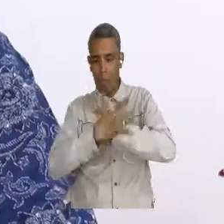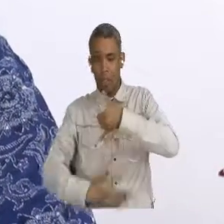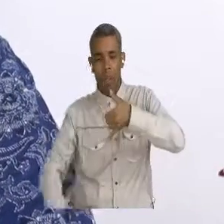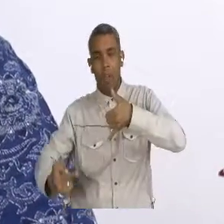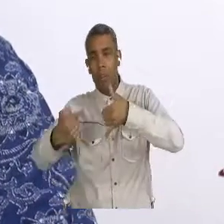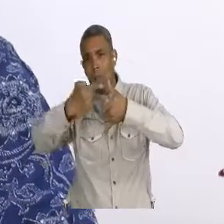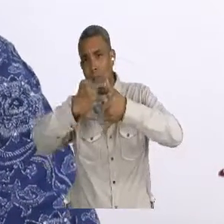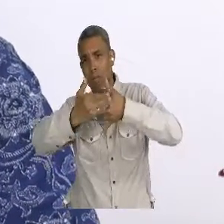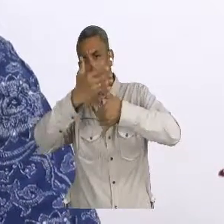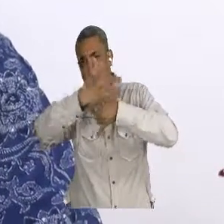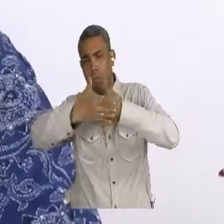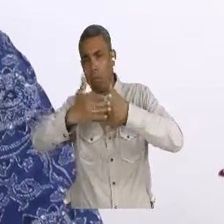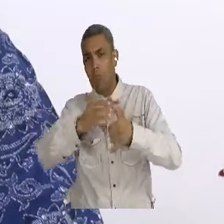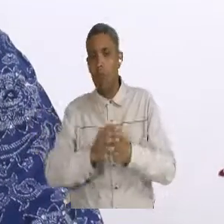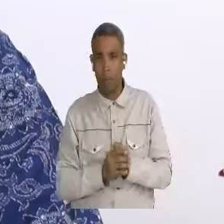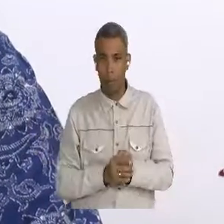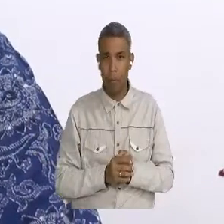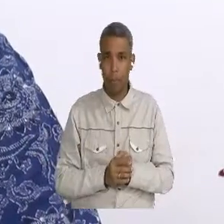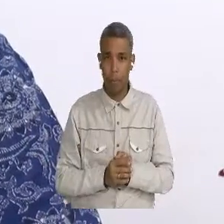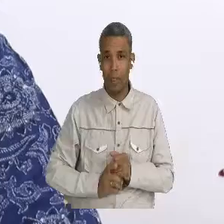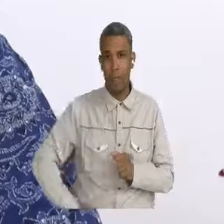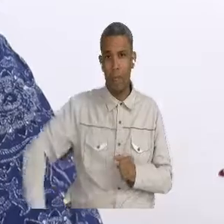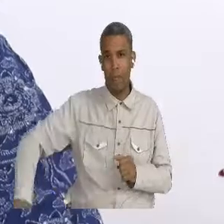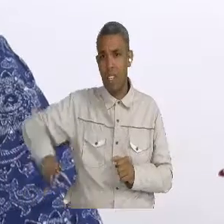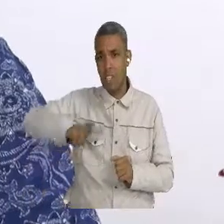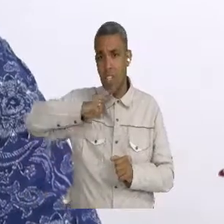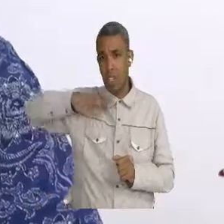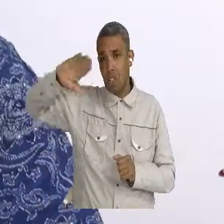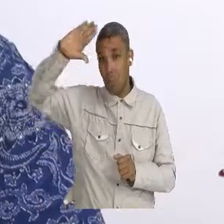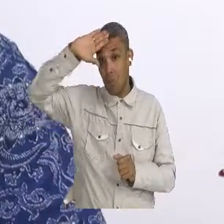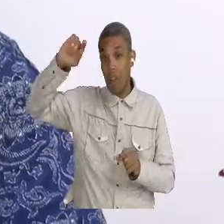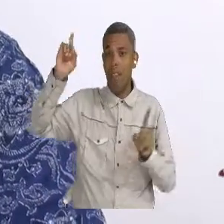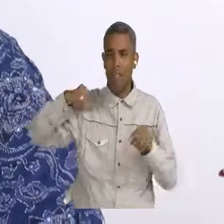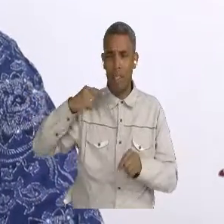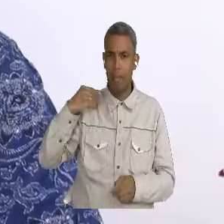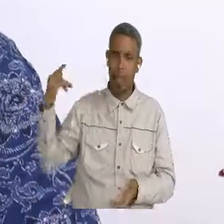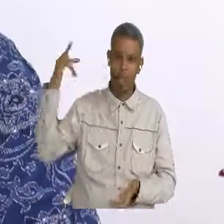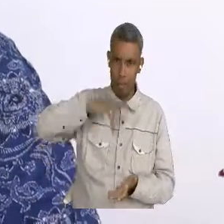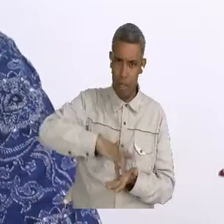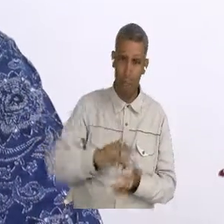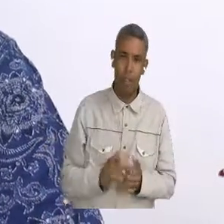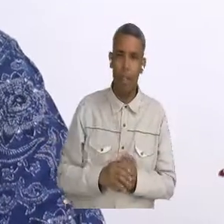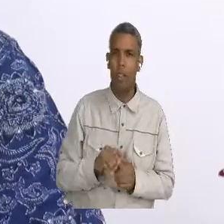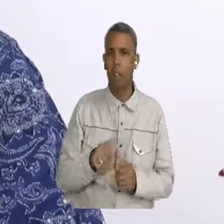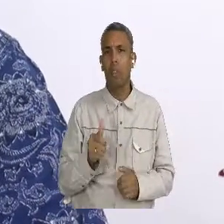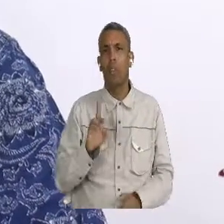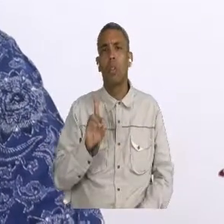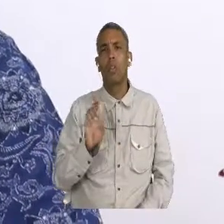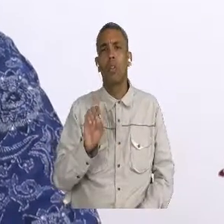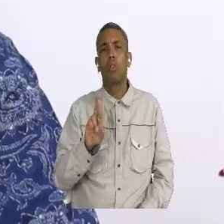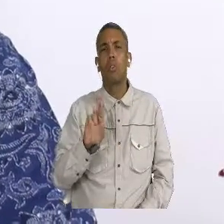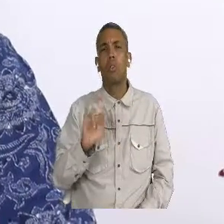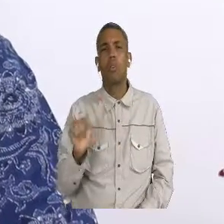estará Ernesto Cortés y estará también el alumno Edgar Doria. Entonces, son alrededor de 12 a